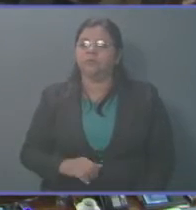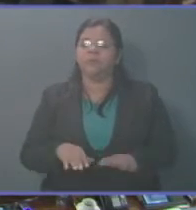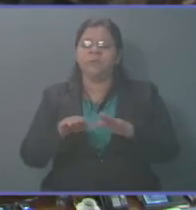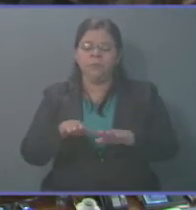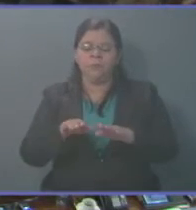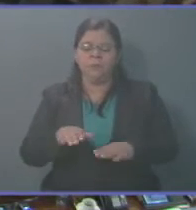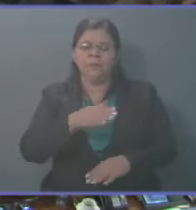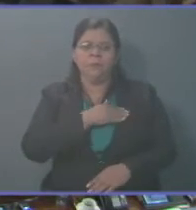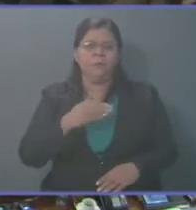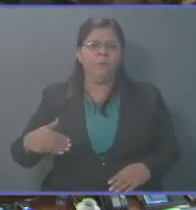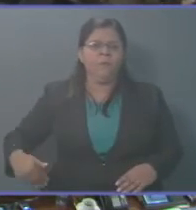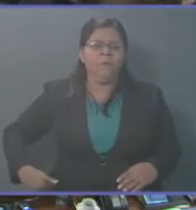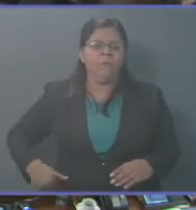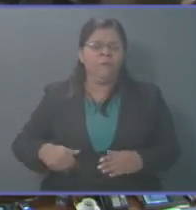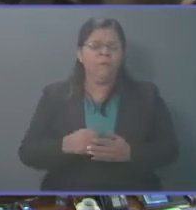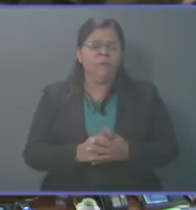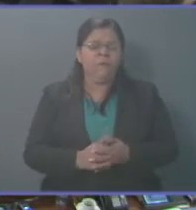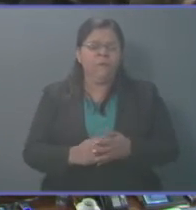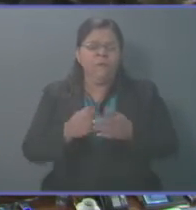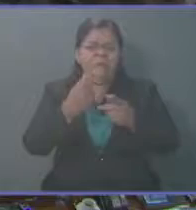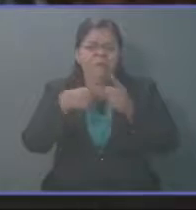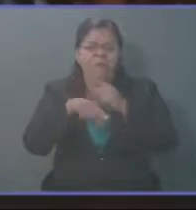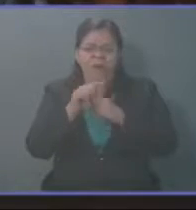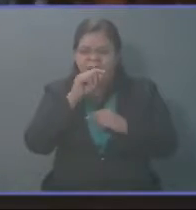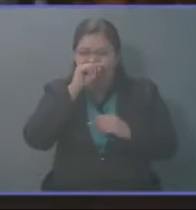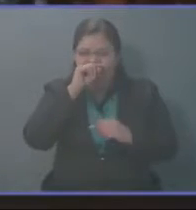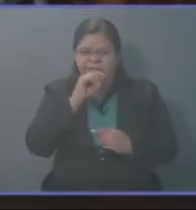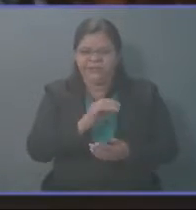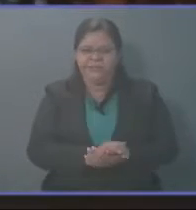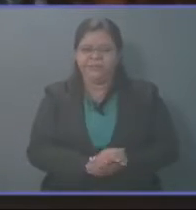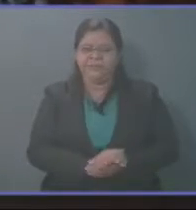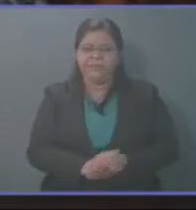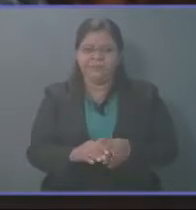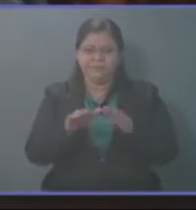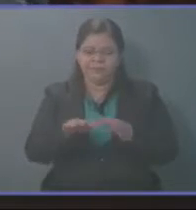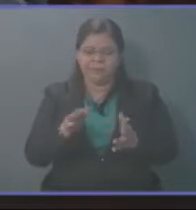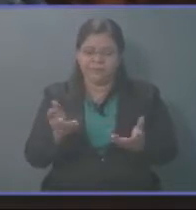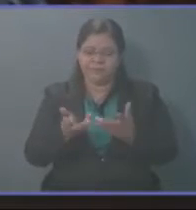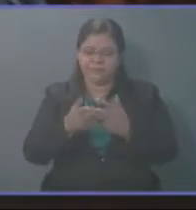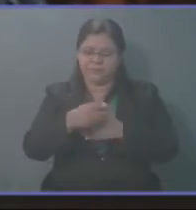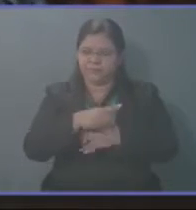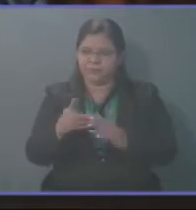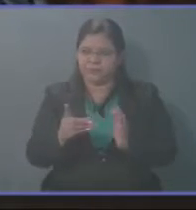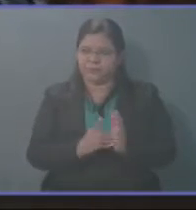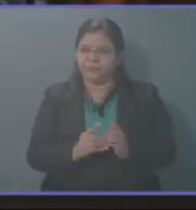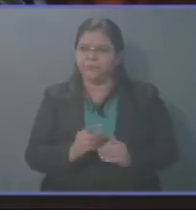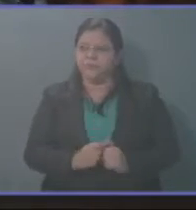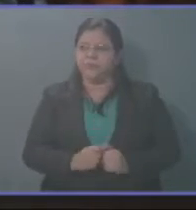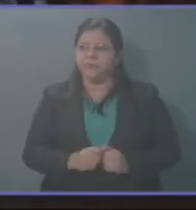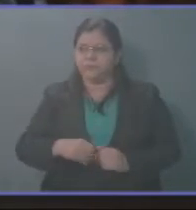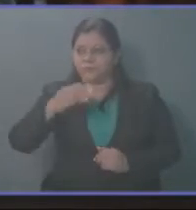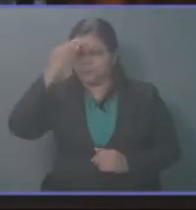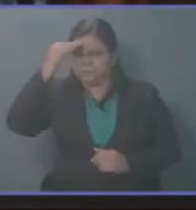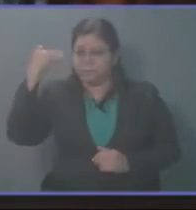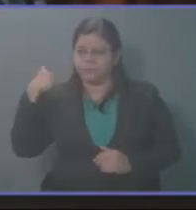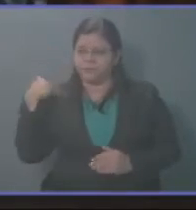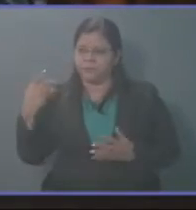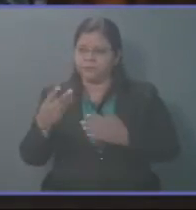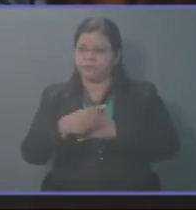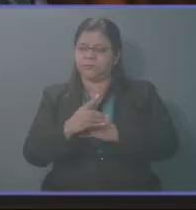Gracias, presidente en funciones. Gracias, compañeros diputados y diputadas,